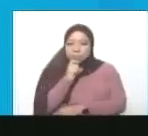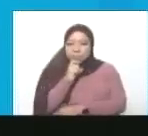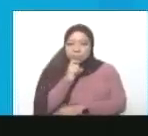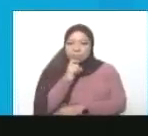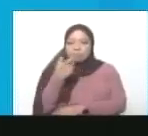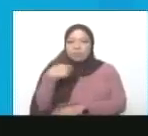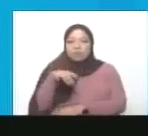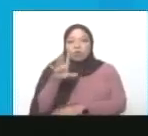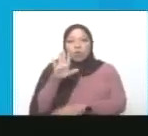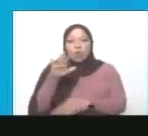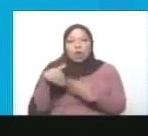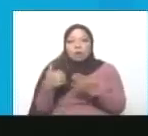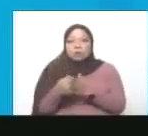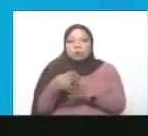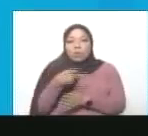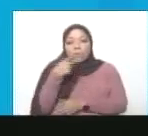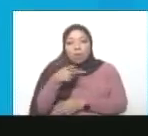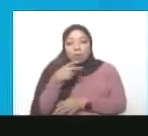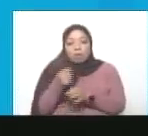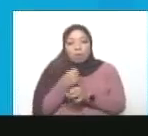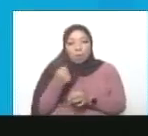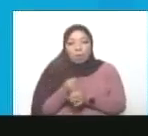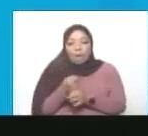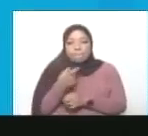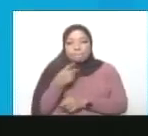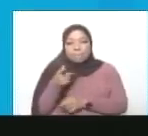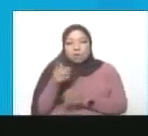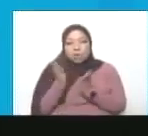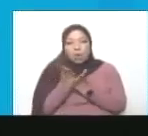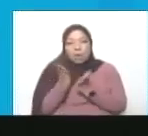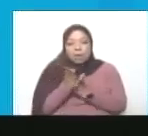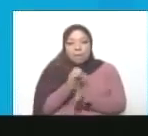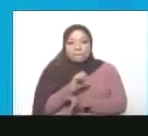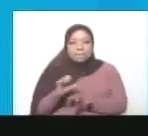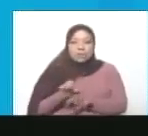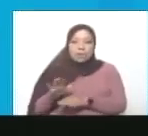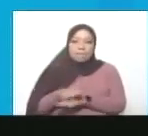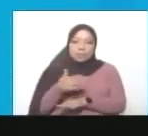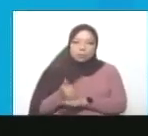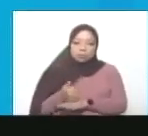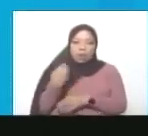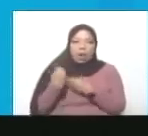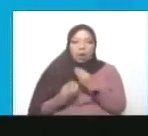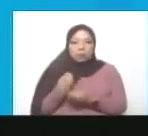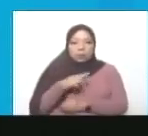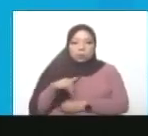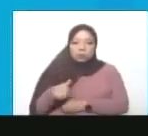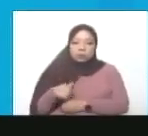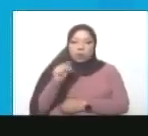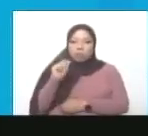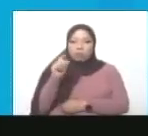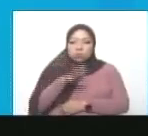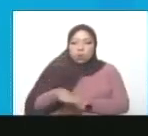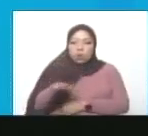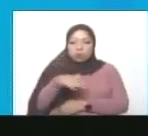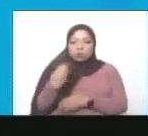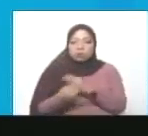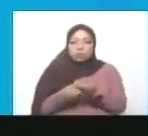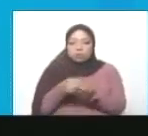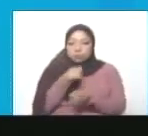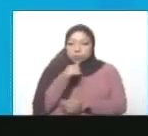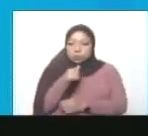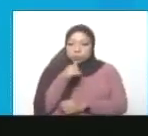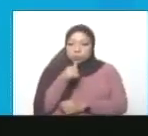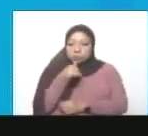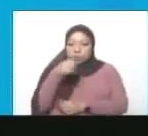del Taque, de Tacuato, de Polita de Lima, que son las escuelas principales que ahí están en el punto y círculo de Tacuato. Lo